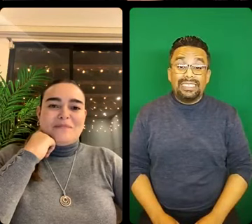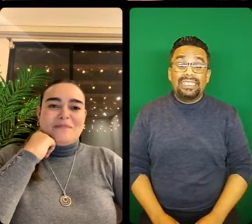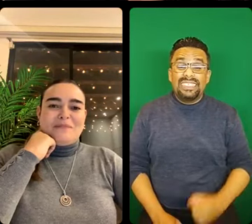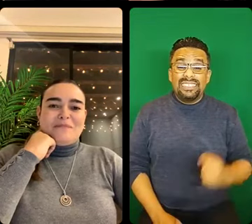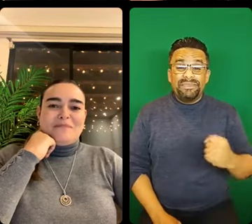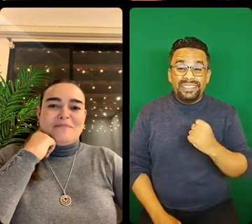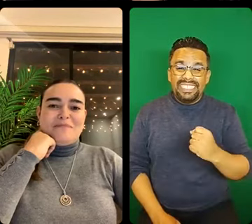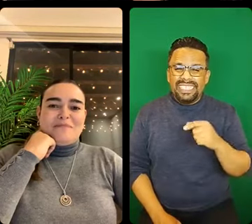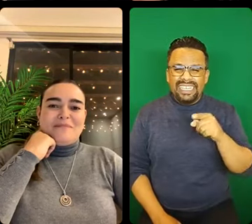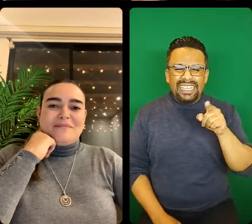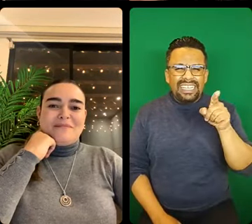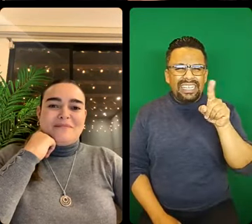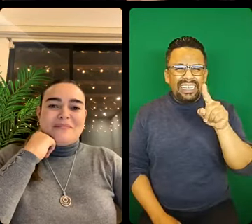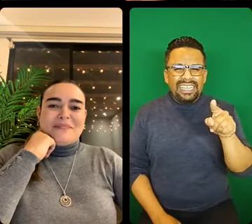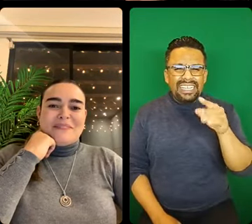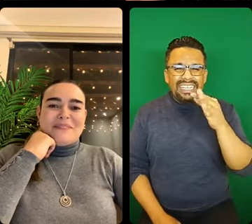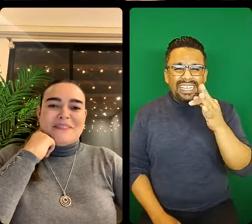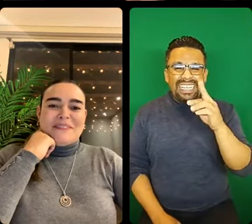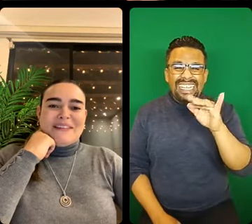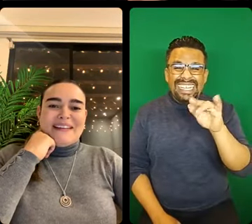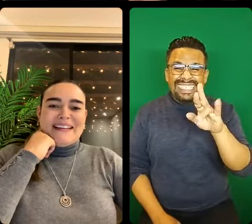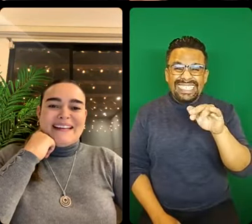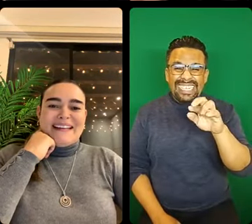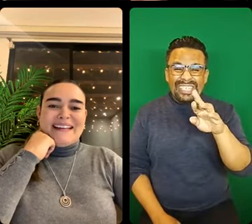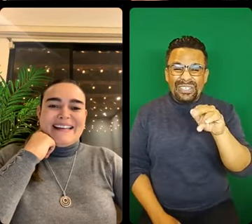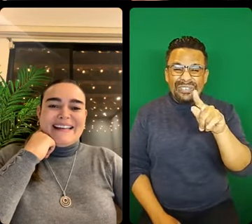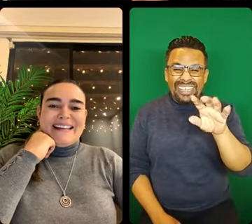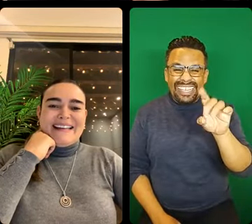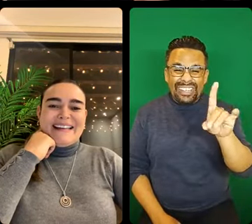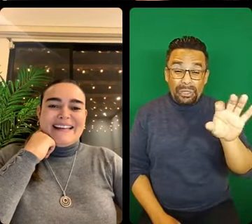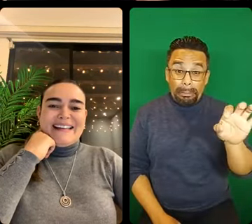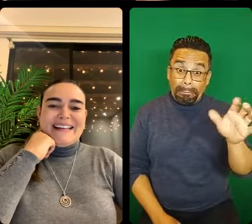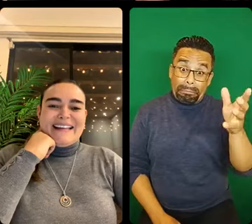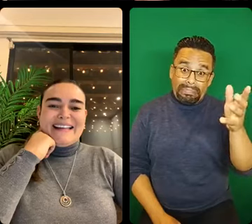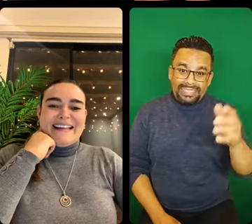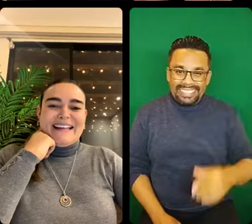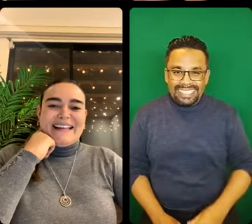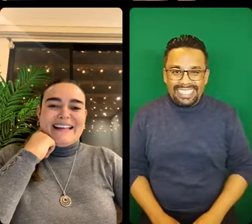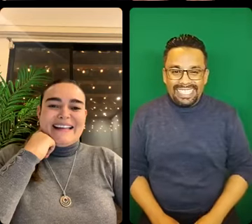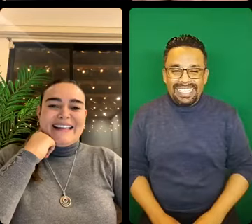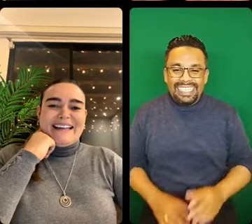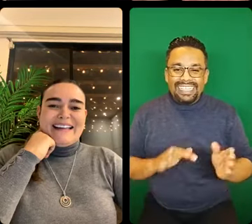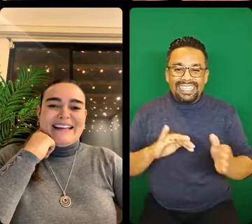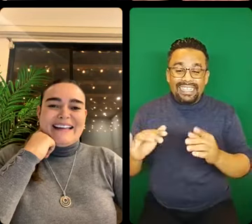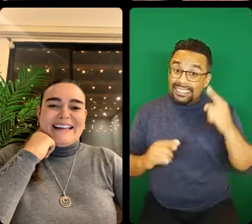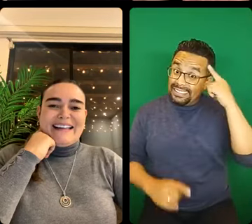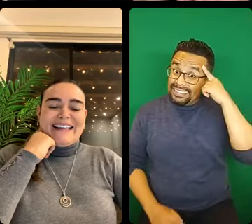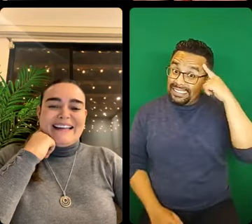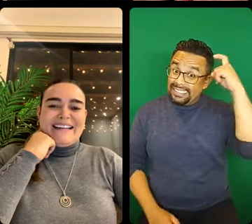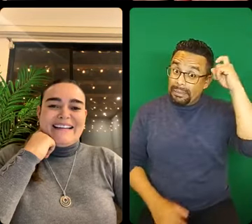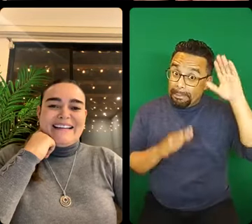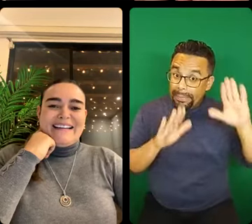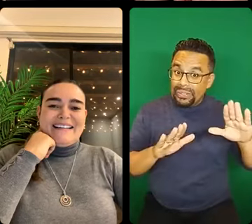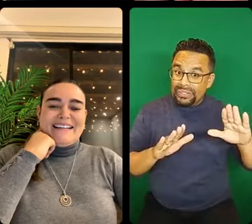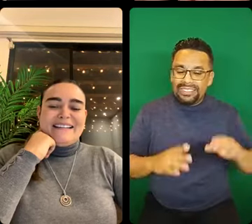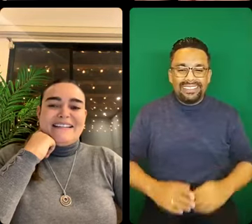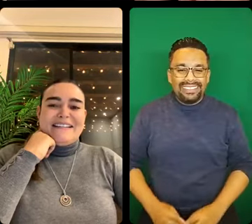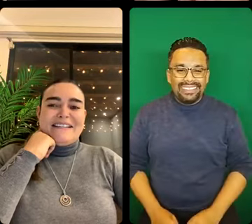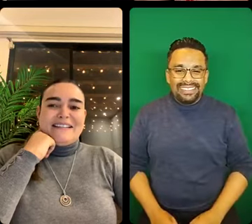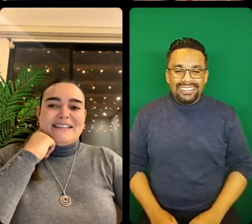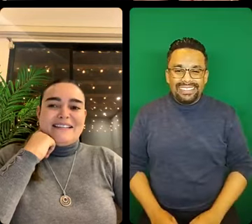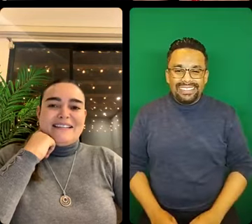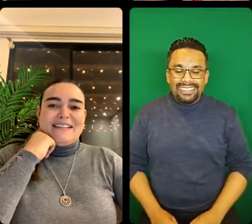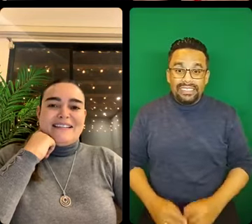Street to Freedom, Melissa Fernanda Cuña, Sueños en Pausa, Sebastián Ávila, Tomando